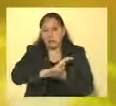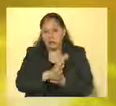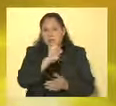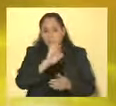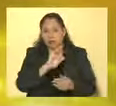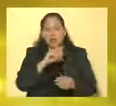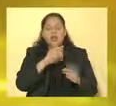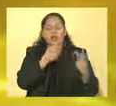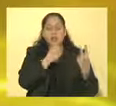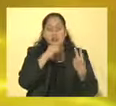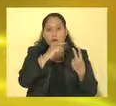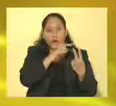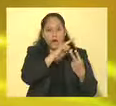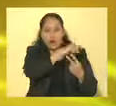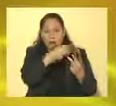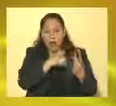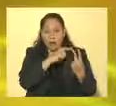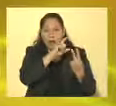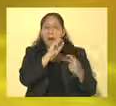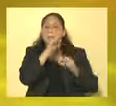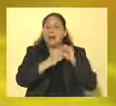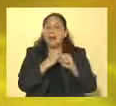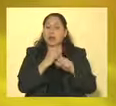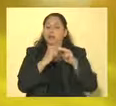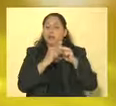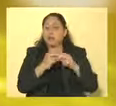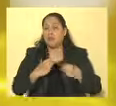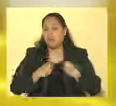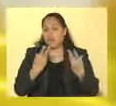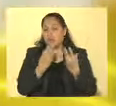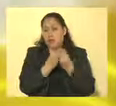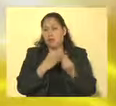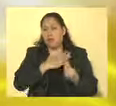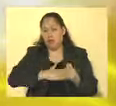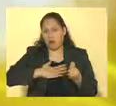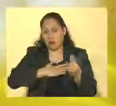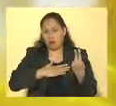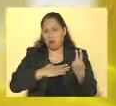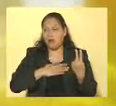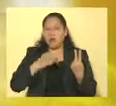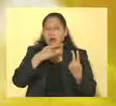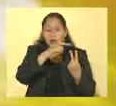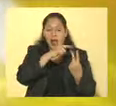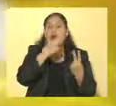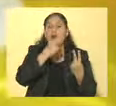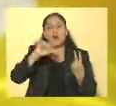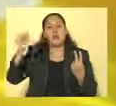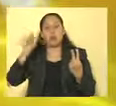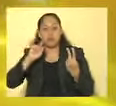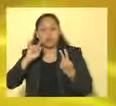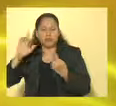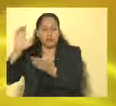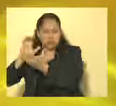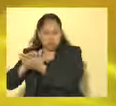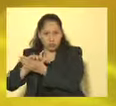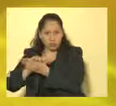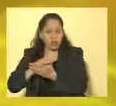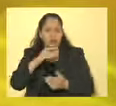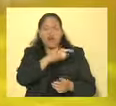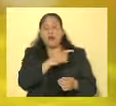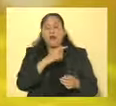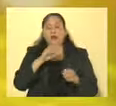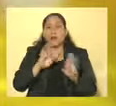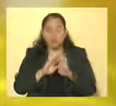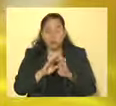pero la señora tiene 20 años con él, ahí estarían discriminando a la señora, ¿no? Uh-huh. Entonces, no hay un criterio.